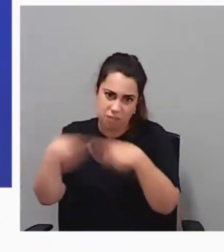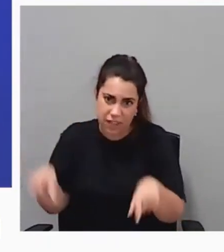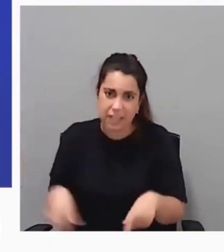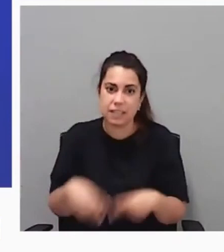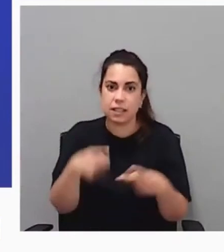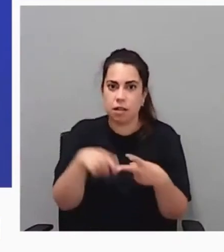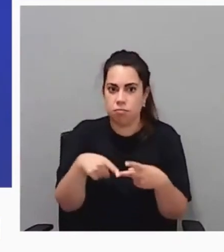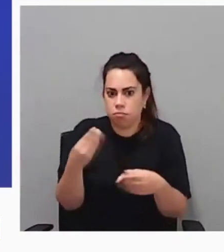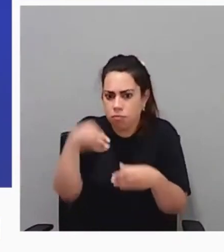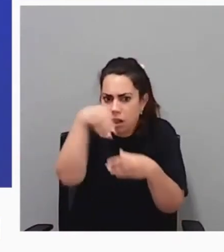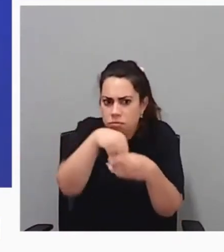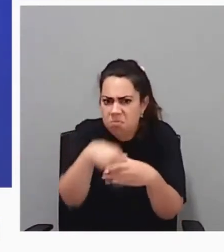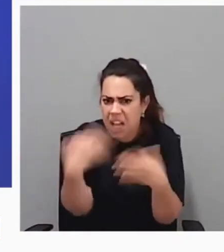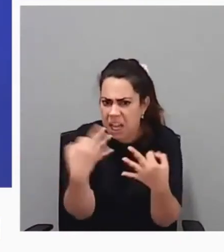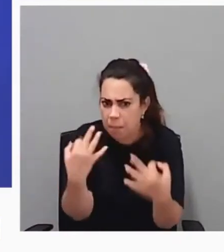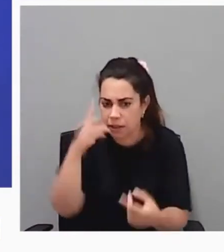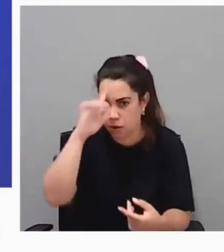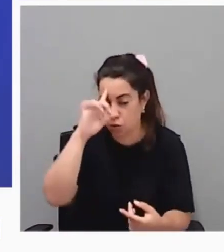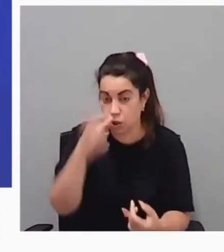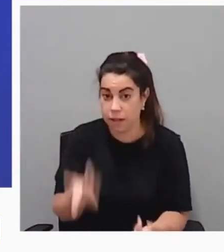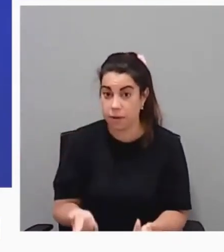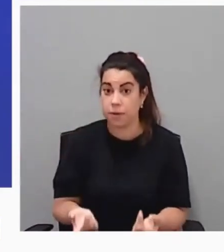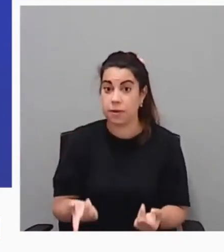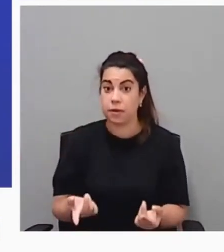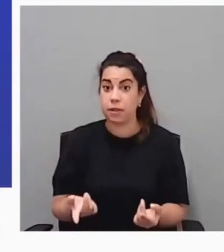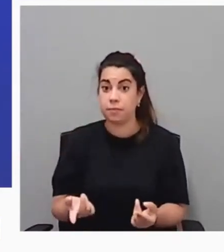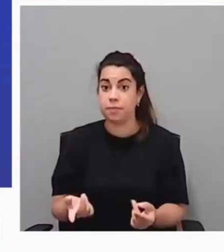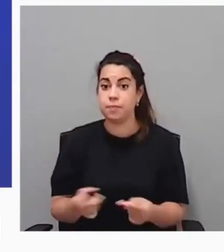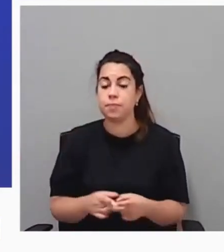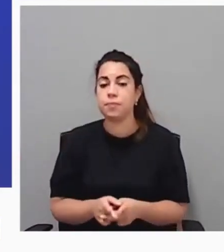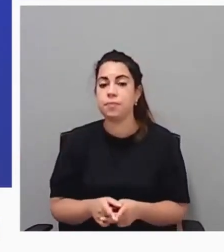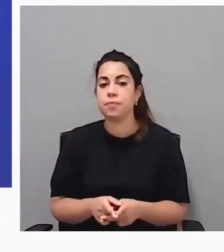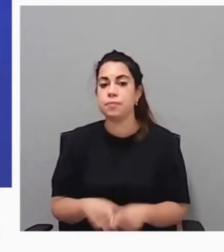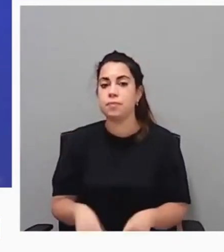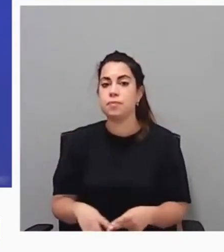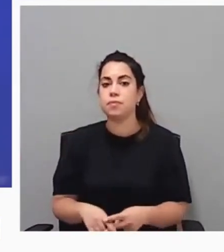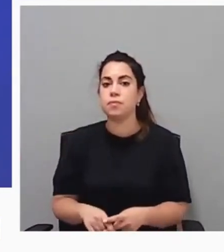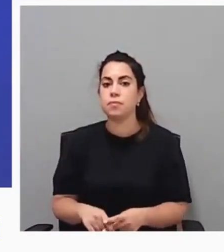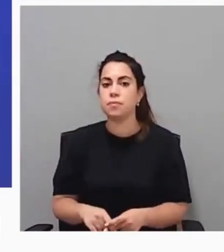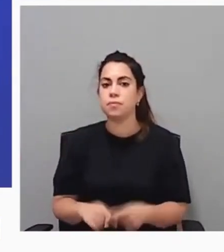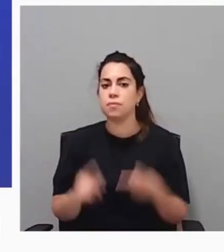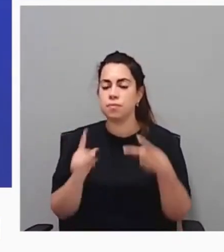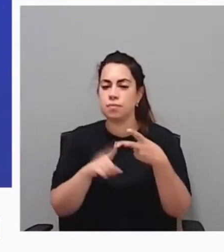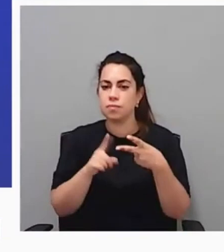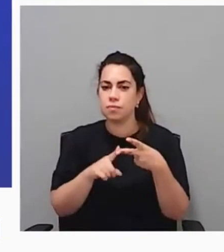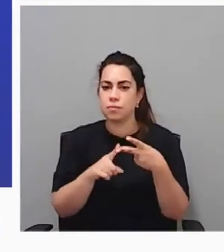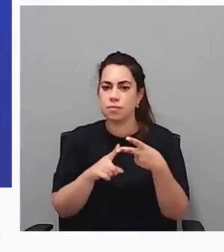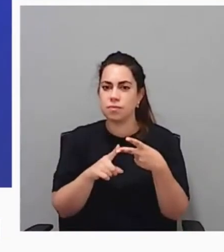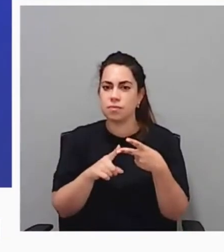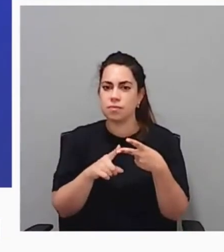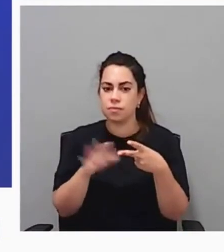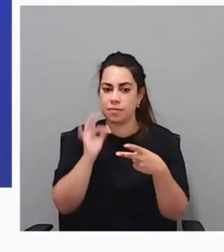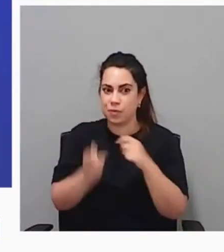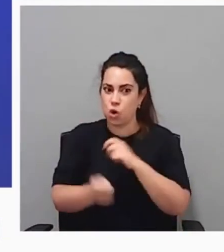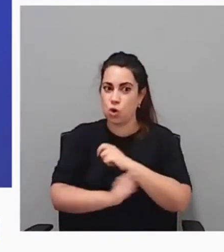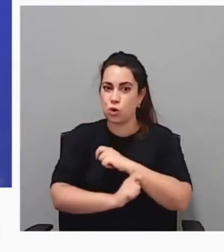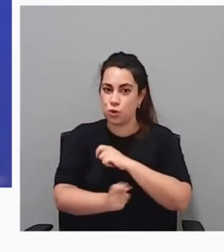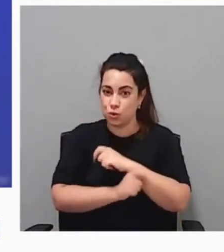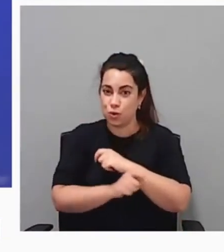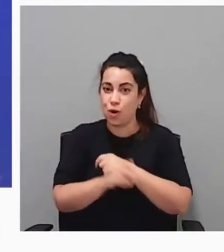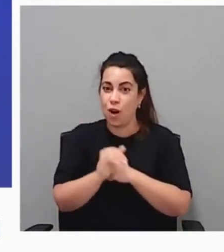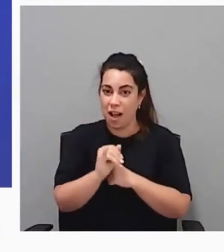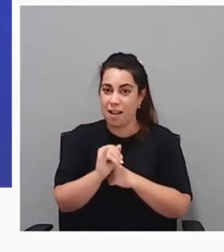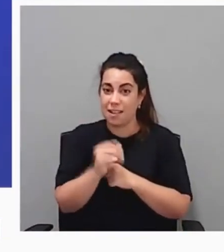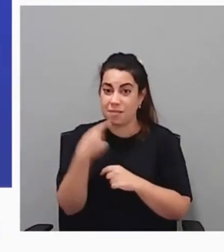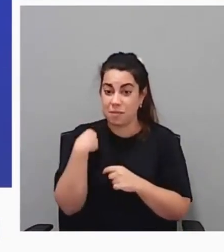dentro de la red neuronal artificial, y usa también un truco, que es que para poder predecir